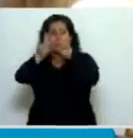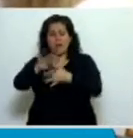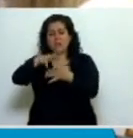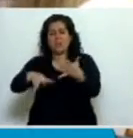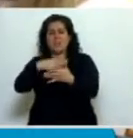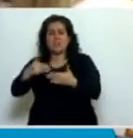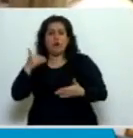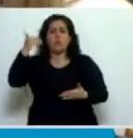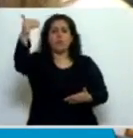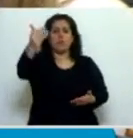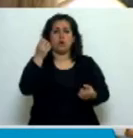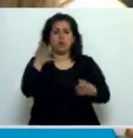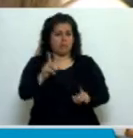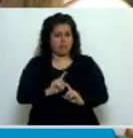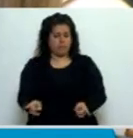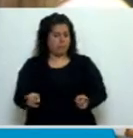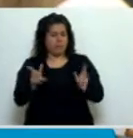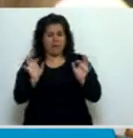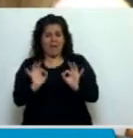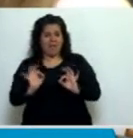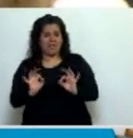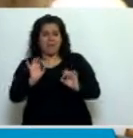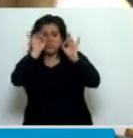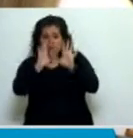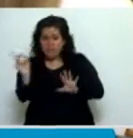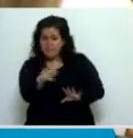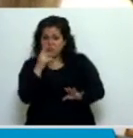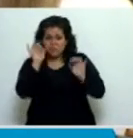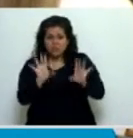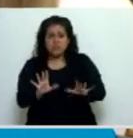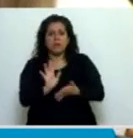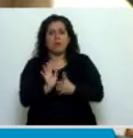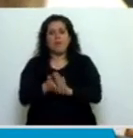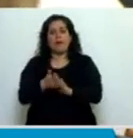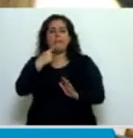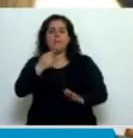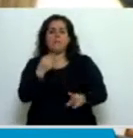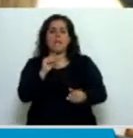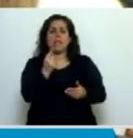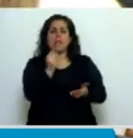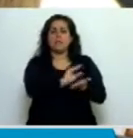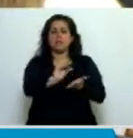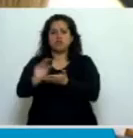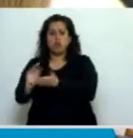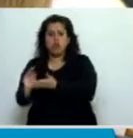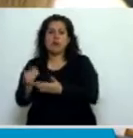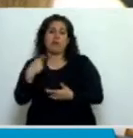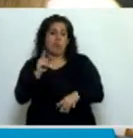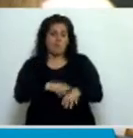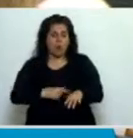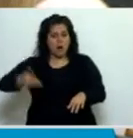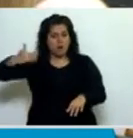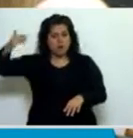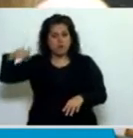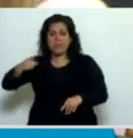a futuro sobre el desarrollo. Estamos solamente ante un portfolio de inversiones que se realizó en su momento en